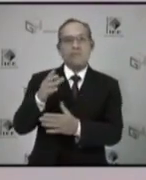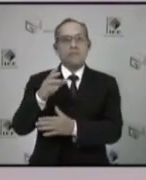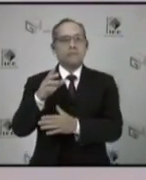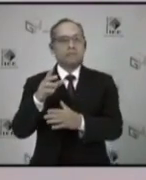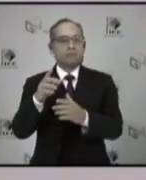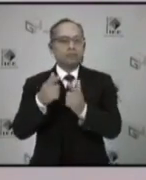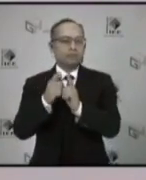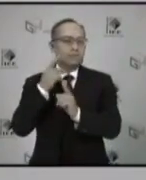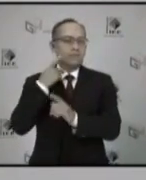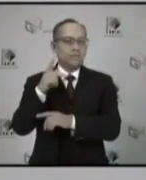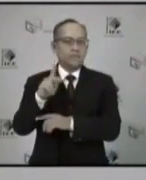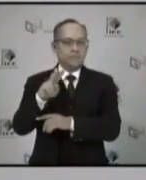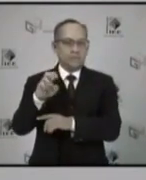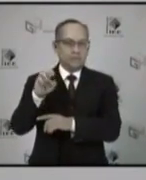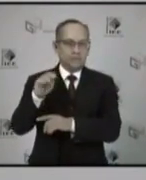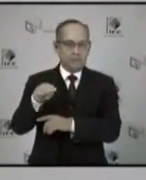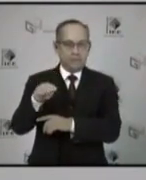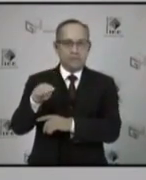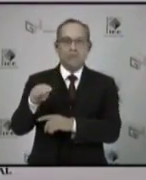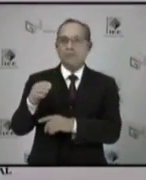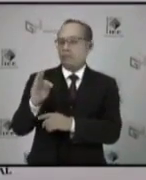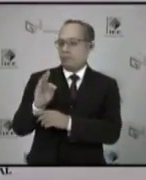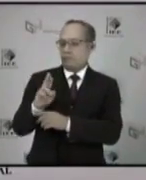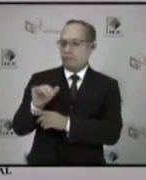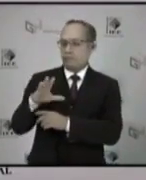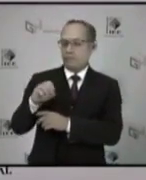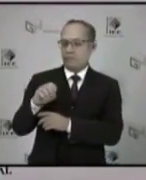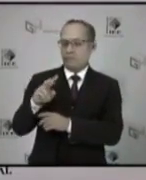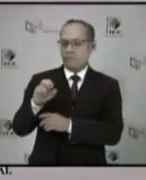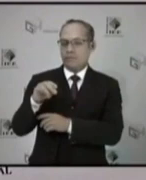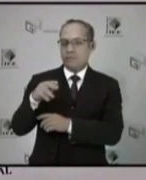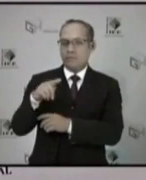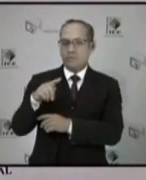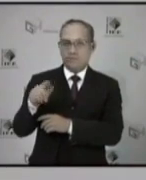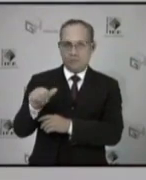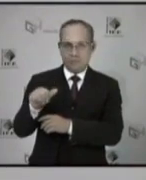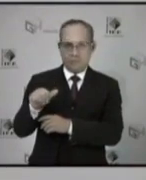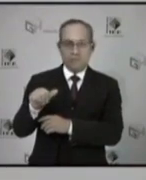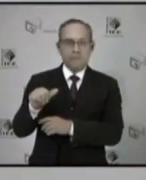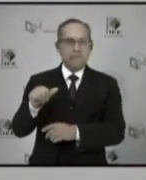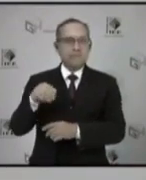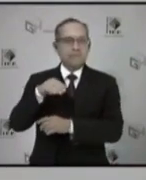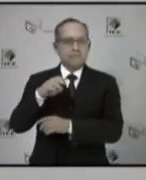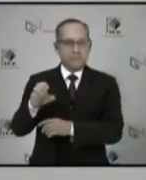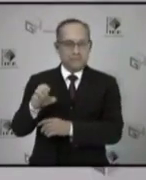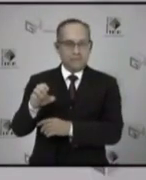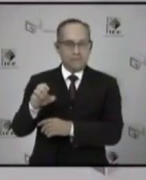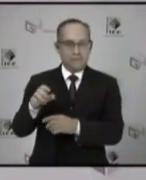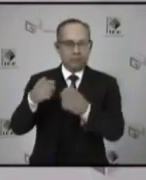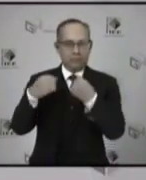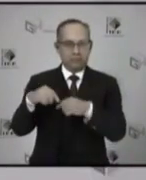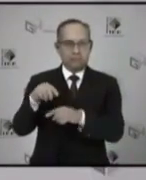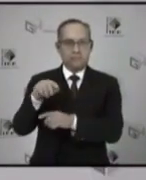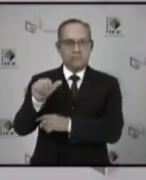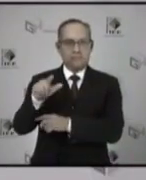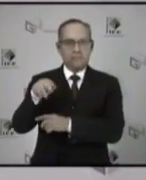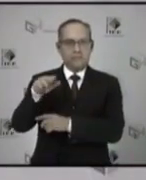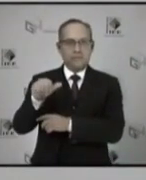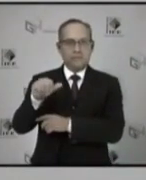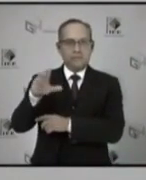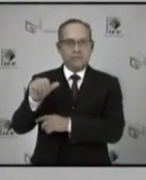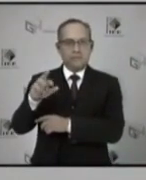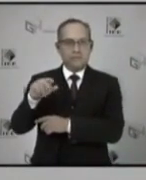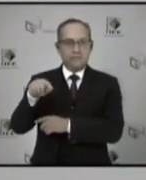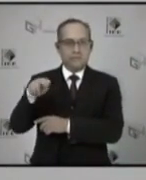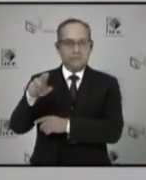México, a Francisco Berganza Escorza, candidato de Movimiento Ciudadano, a Alma Carolina Vigiano Austria, candidata de